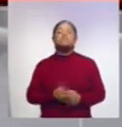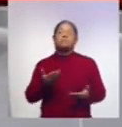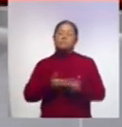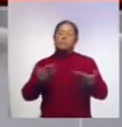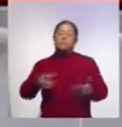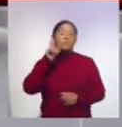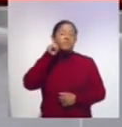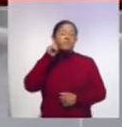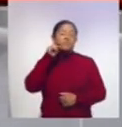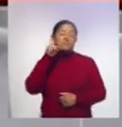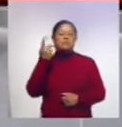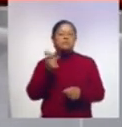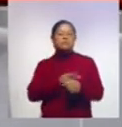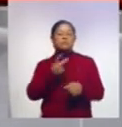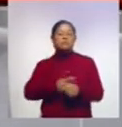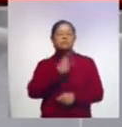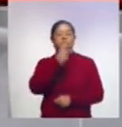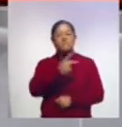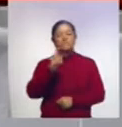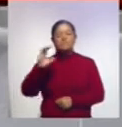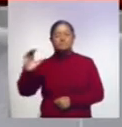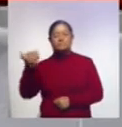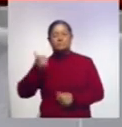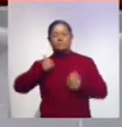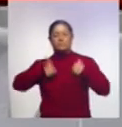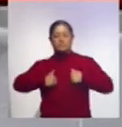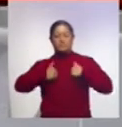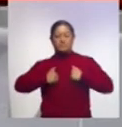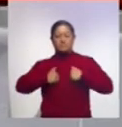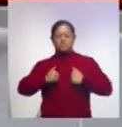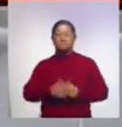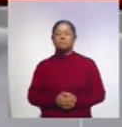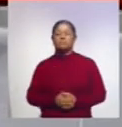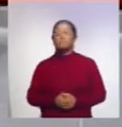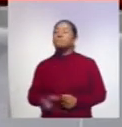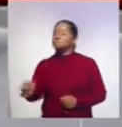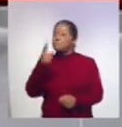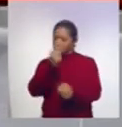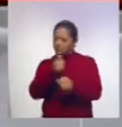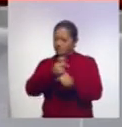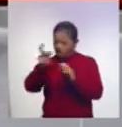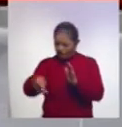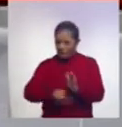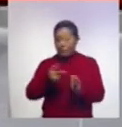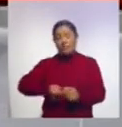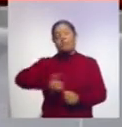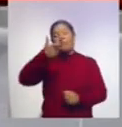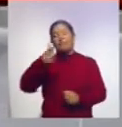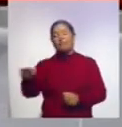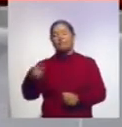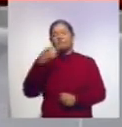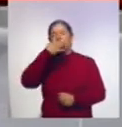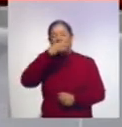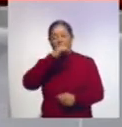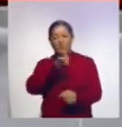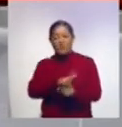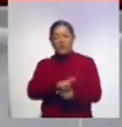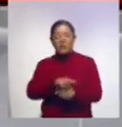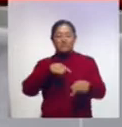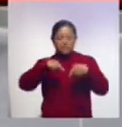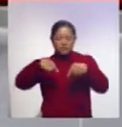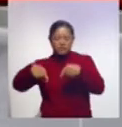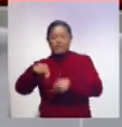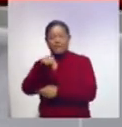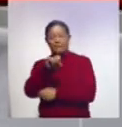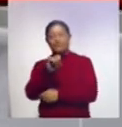mañana en el Próspero Caguance, en el municipio de Chautempan. Va a ser la primera edición del Festival Fútbol Net, que